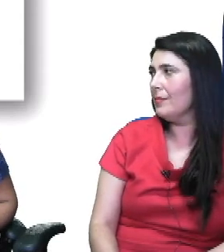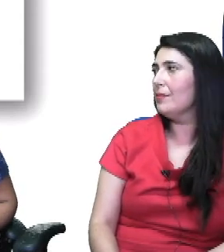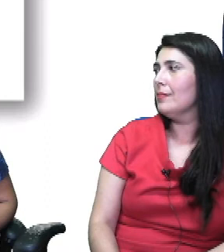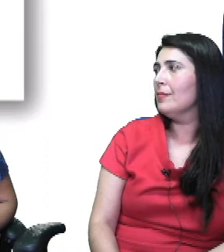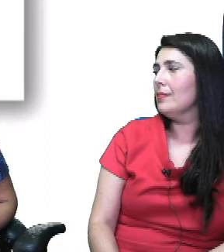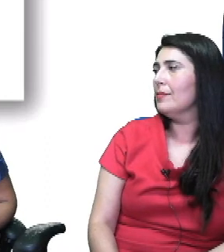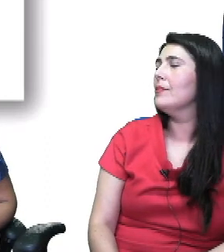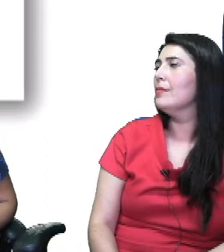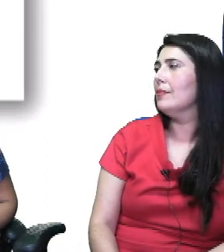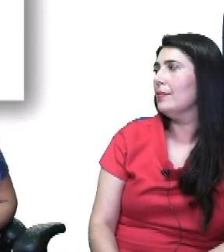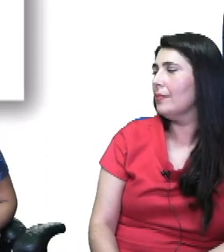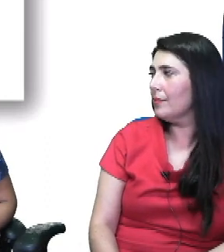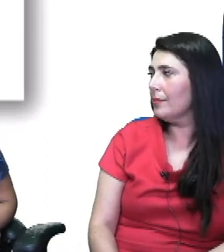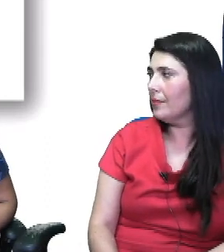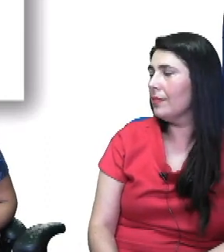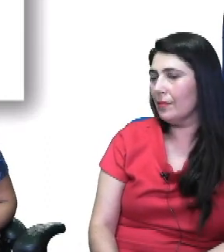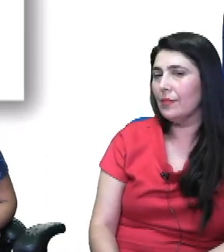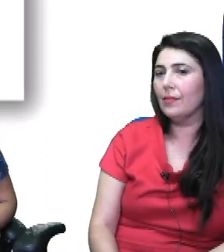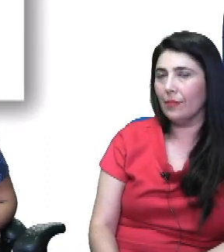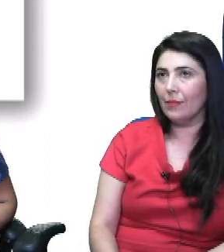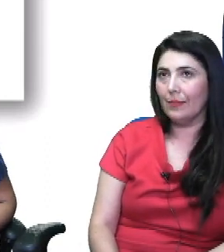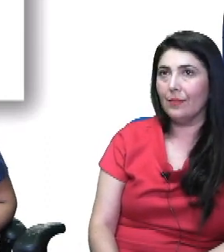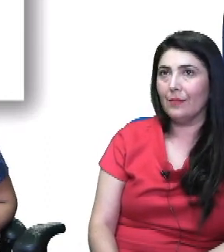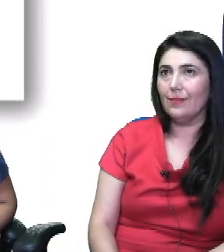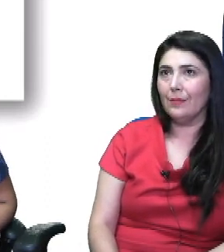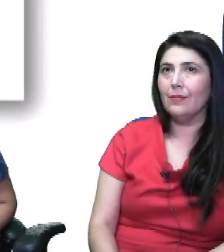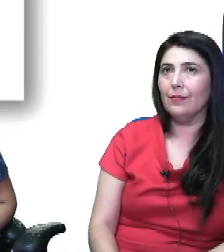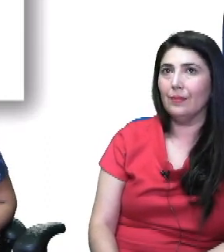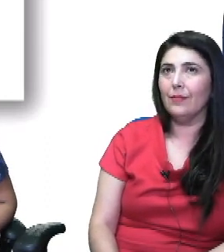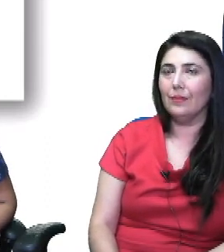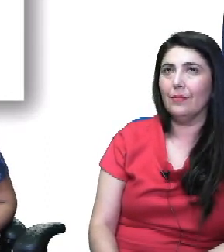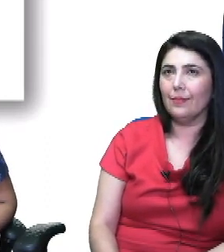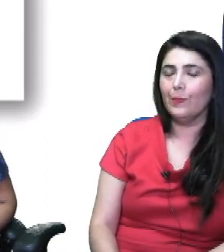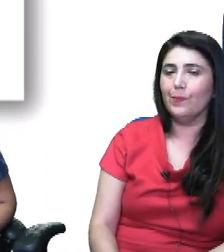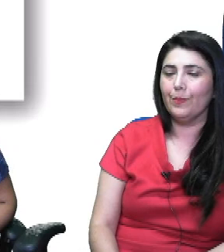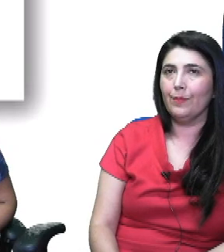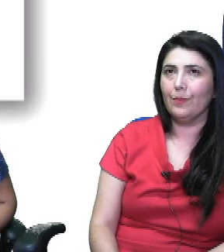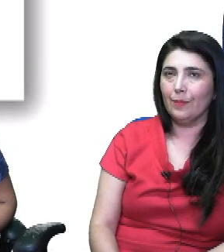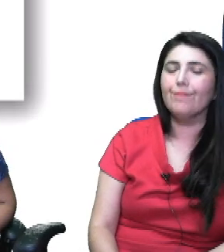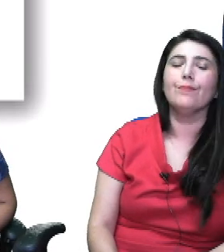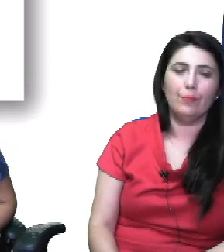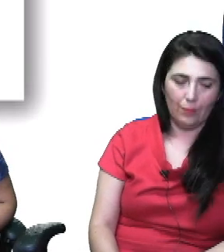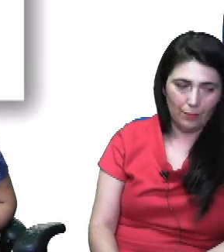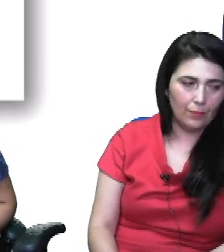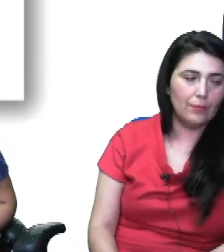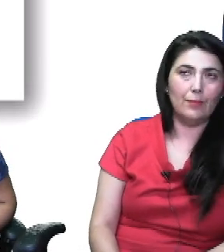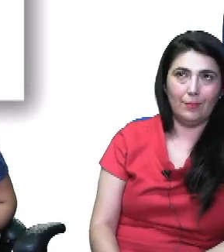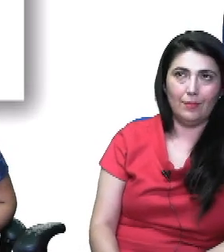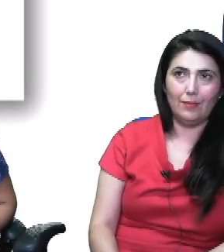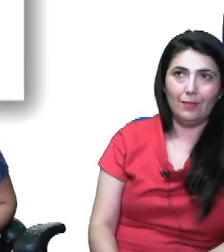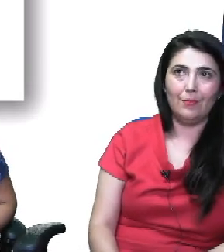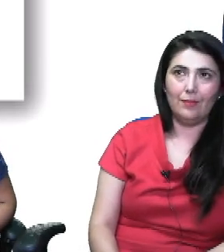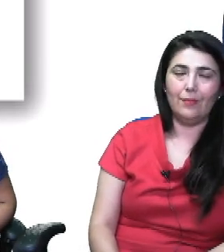de catástrofes, también eventualmente se va a recibir de ayuda internacional, y dentro de esto también hay códigos comunes, lenguaje común que ya está